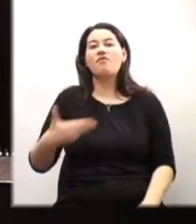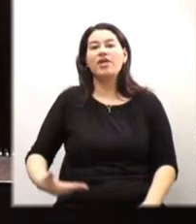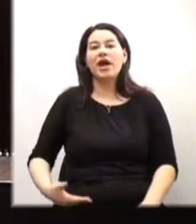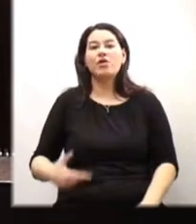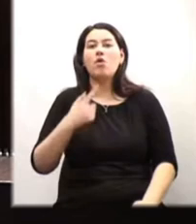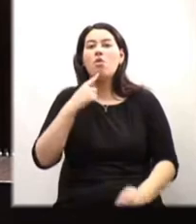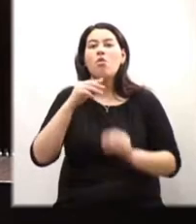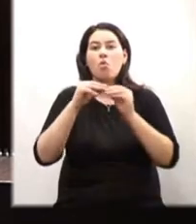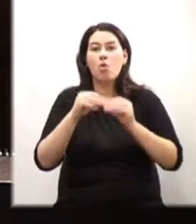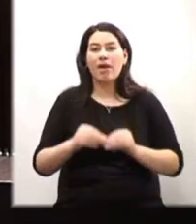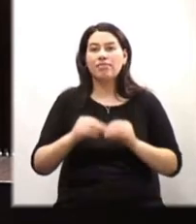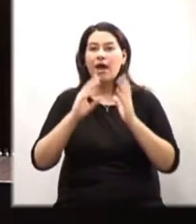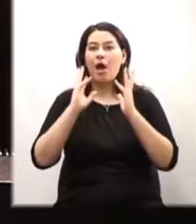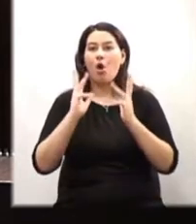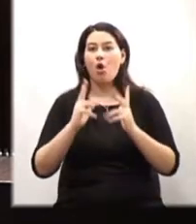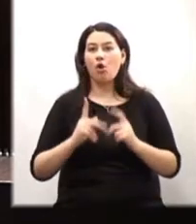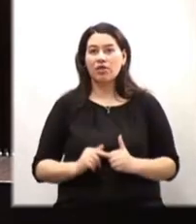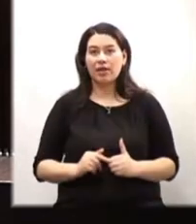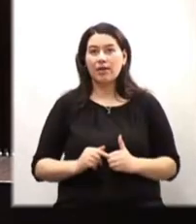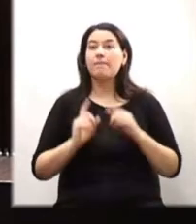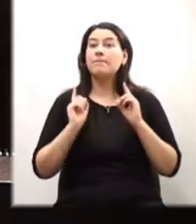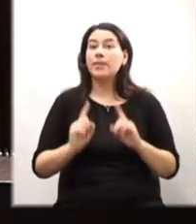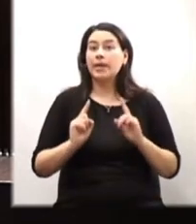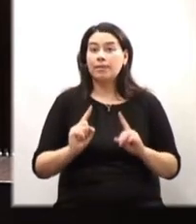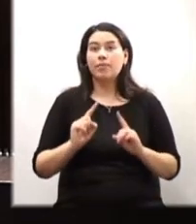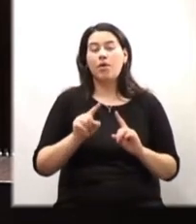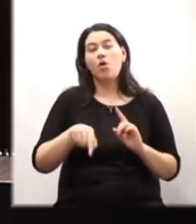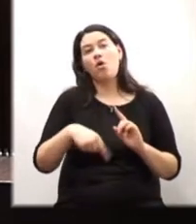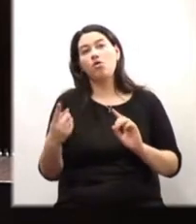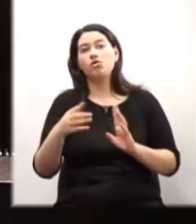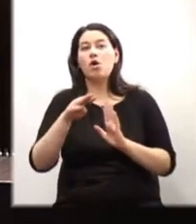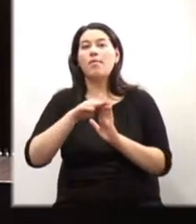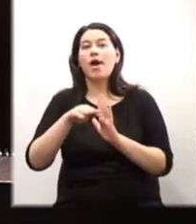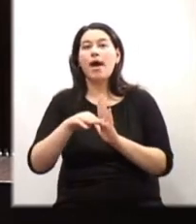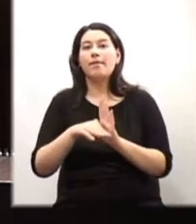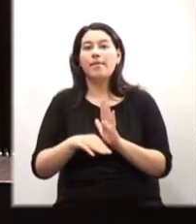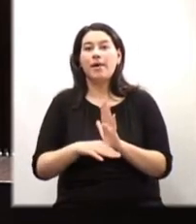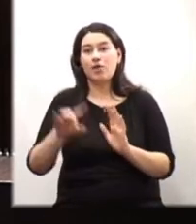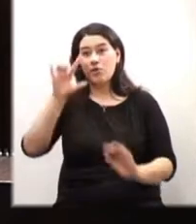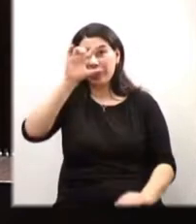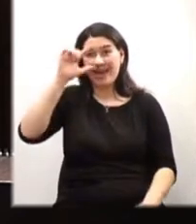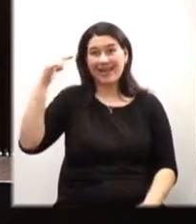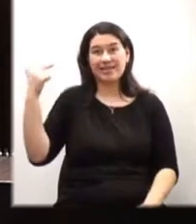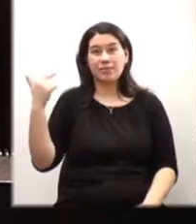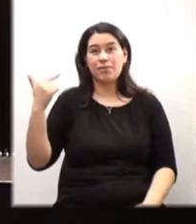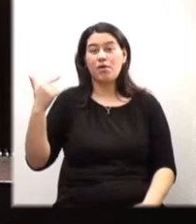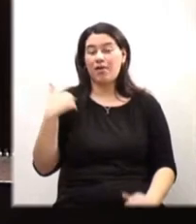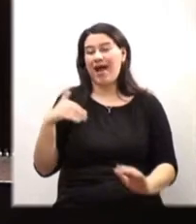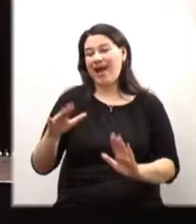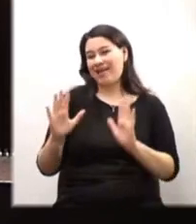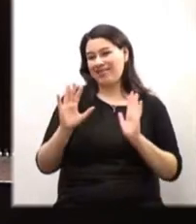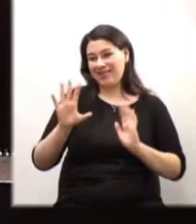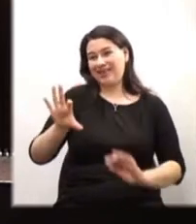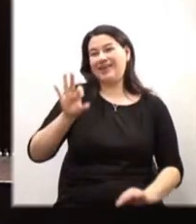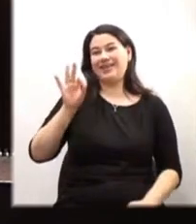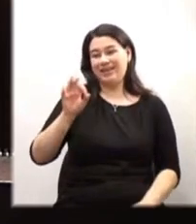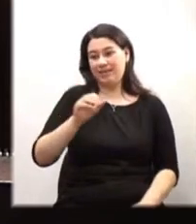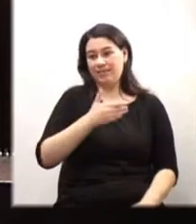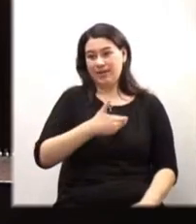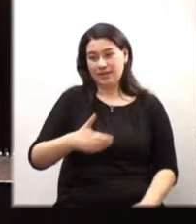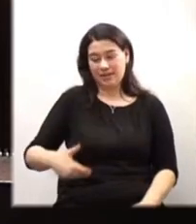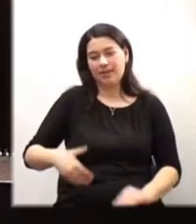en orden. Y lo mismo estaba en el programa de Luis Lacalle Pou cuando era precandidato.